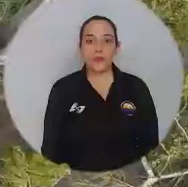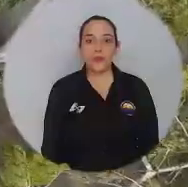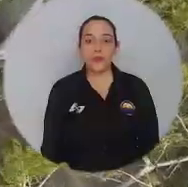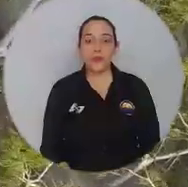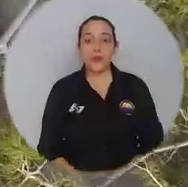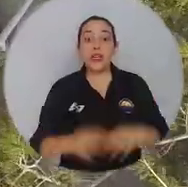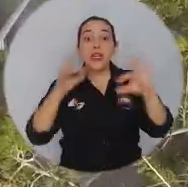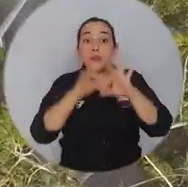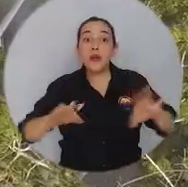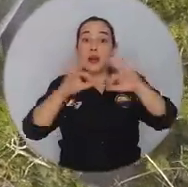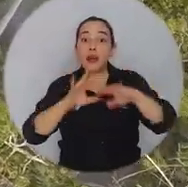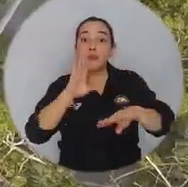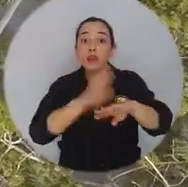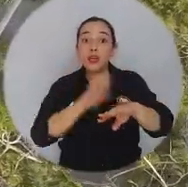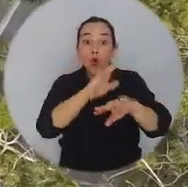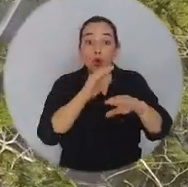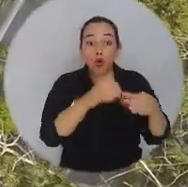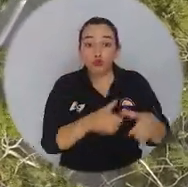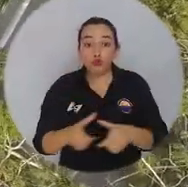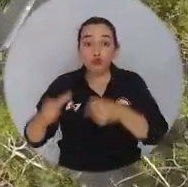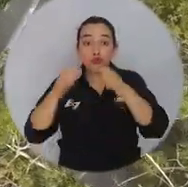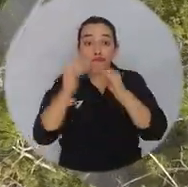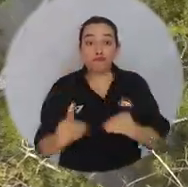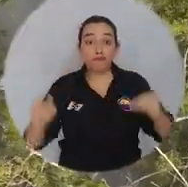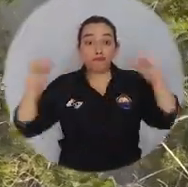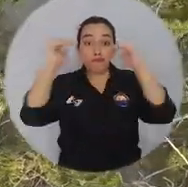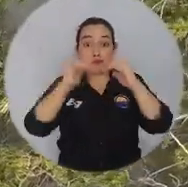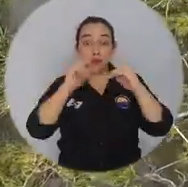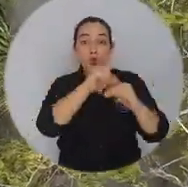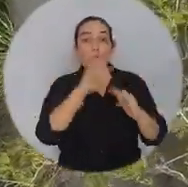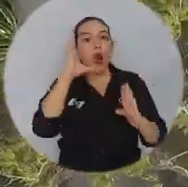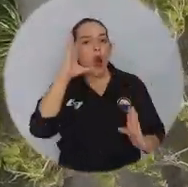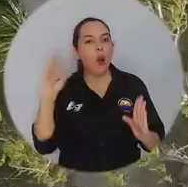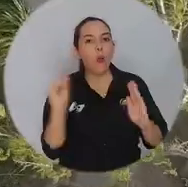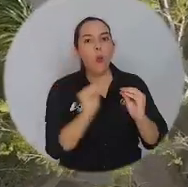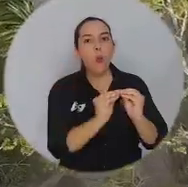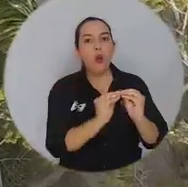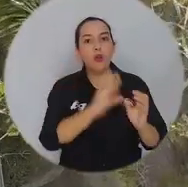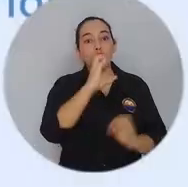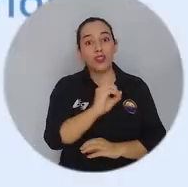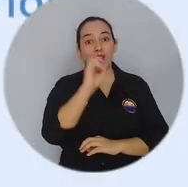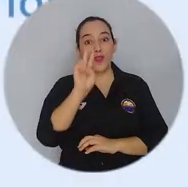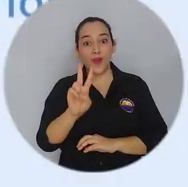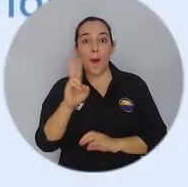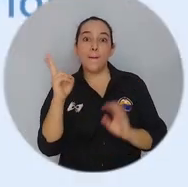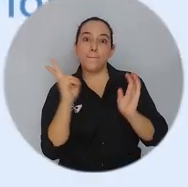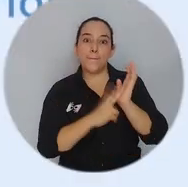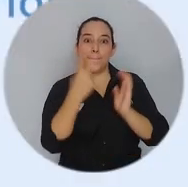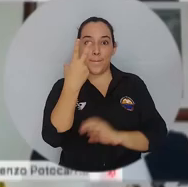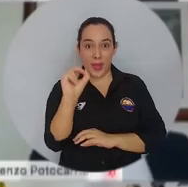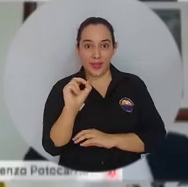Es importante mencionar que el Consejo Nacional de Educación Superior, CESU, firmó el Acuerdo 02 de julio de 2020, en el que